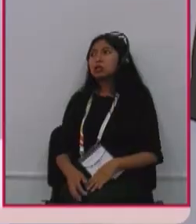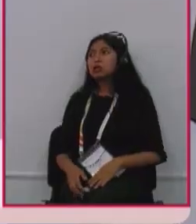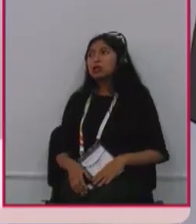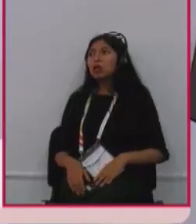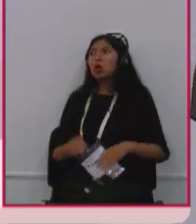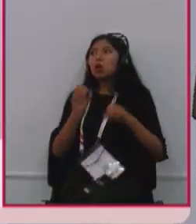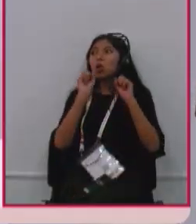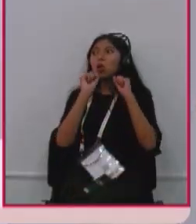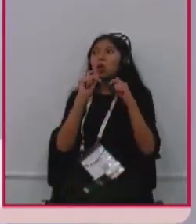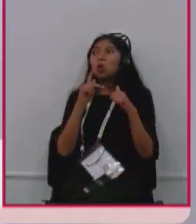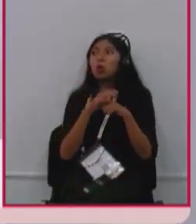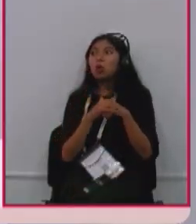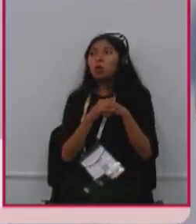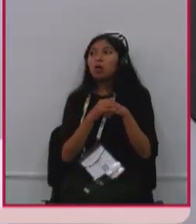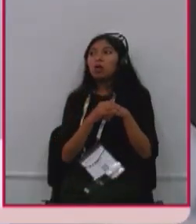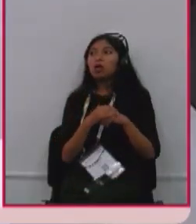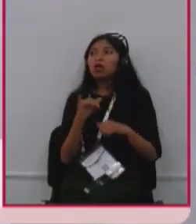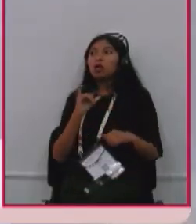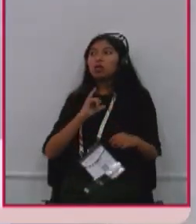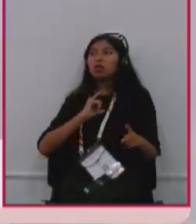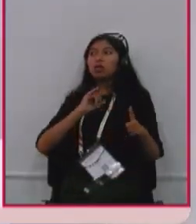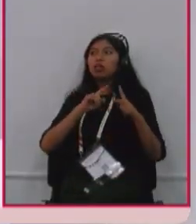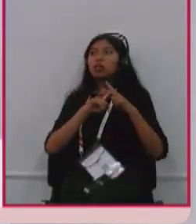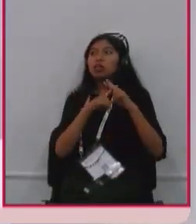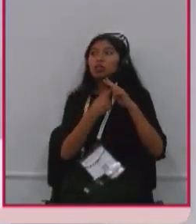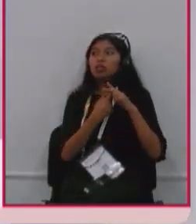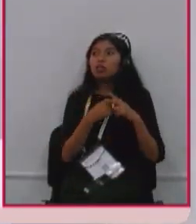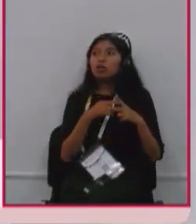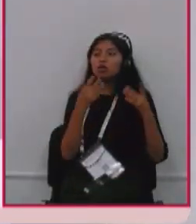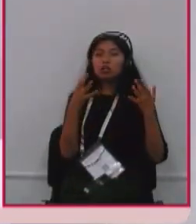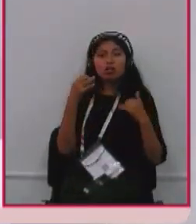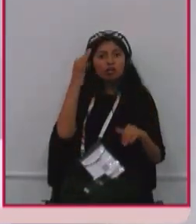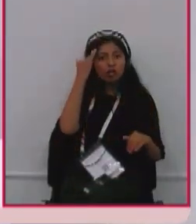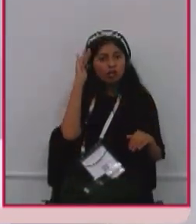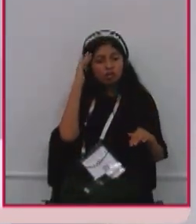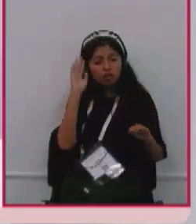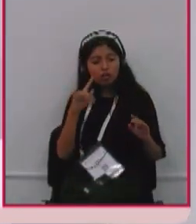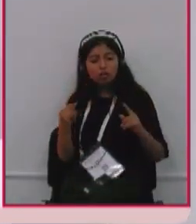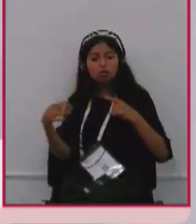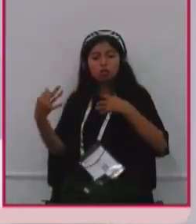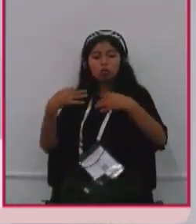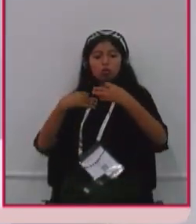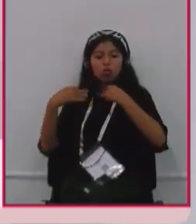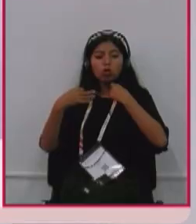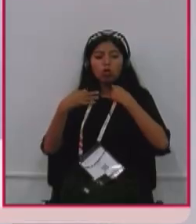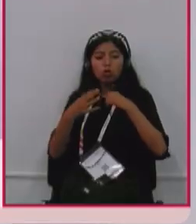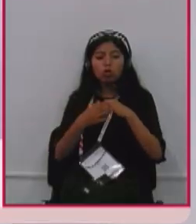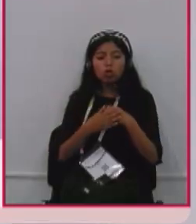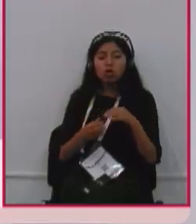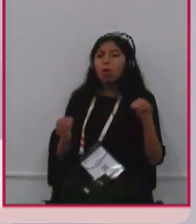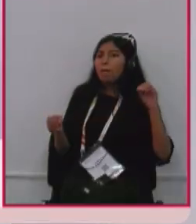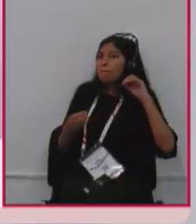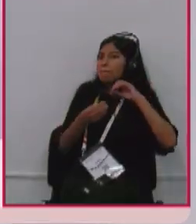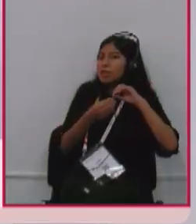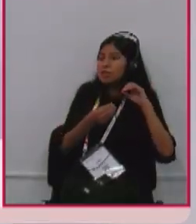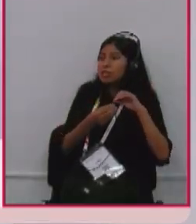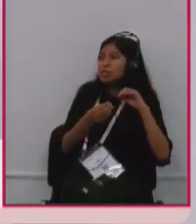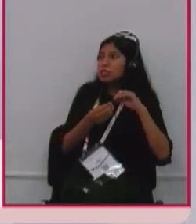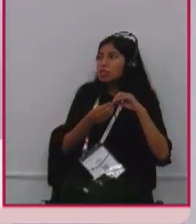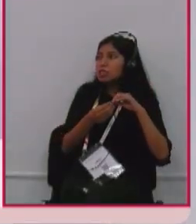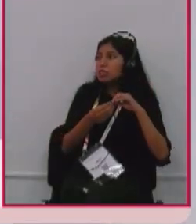Bueno, yo empezaré con las preguntas entonces. Quería saber que me explique un poco más